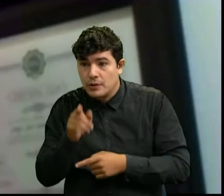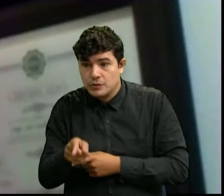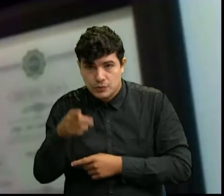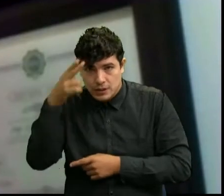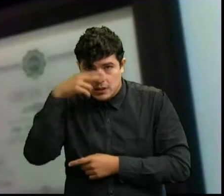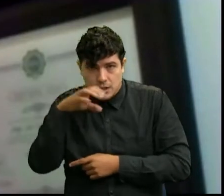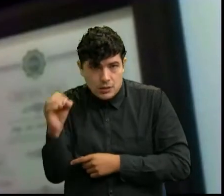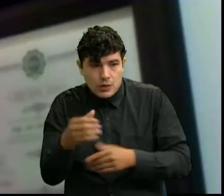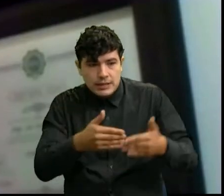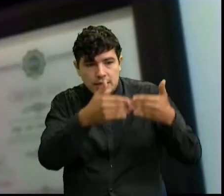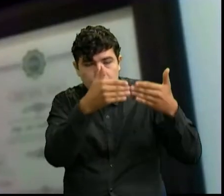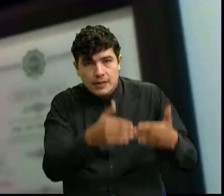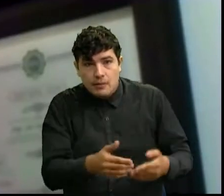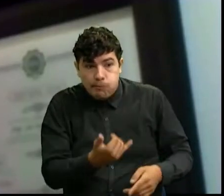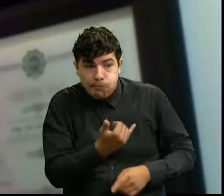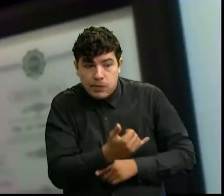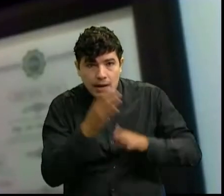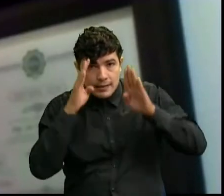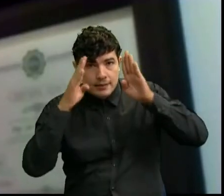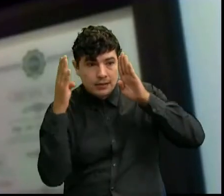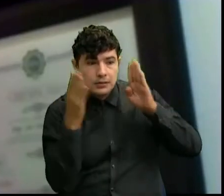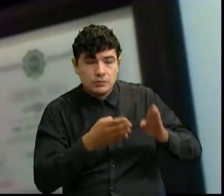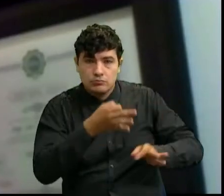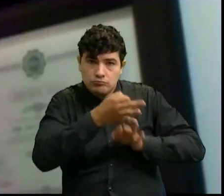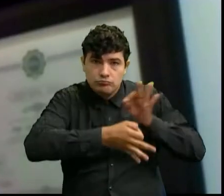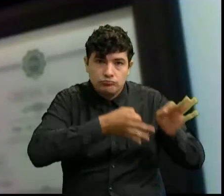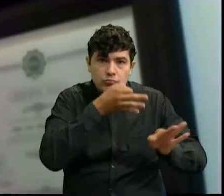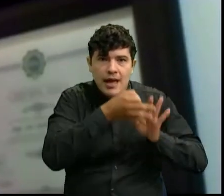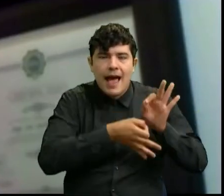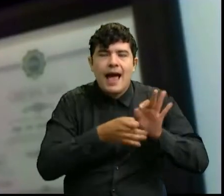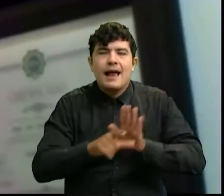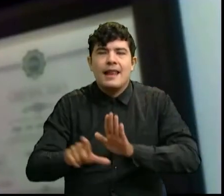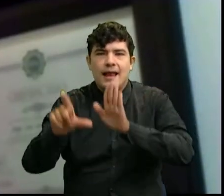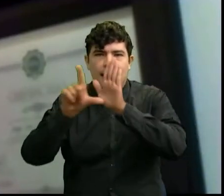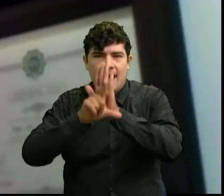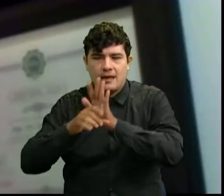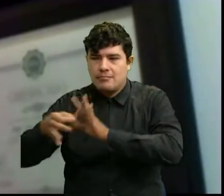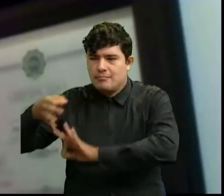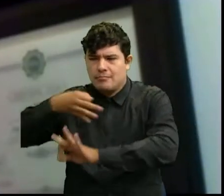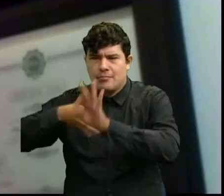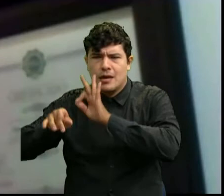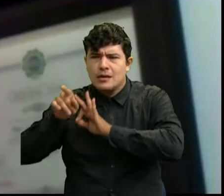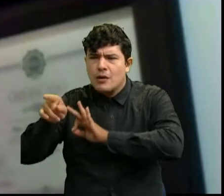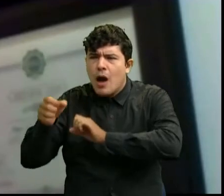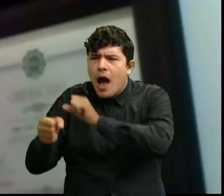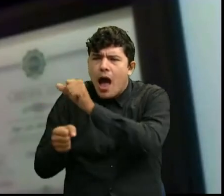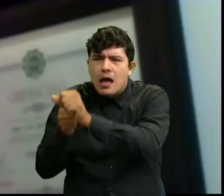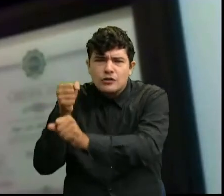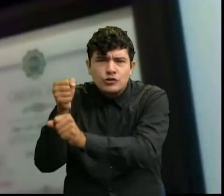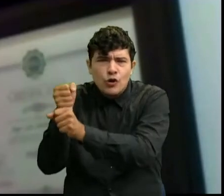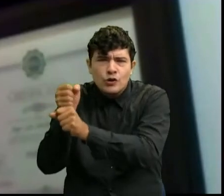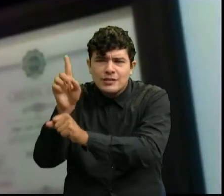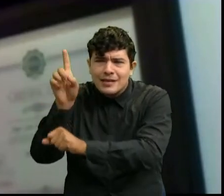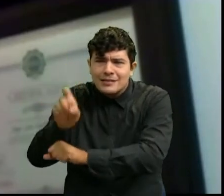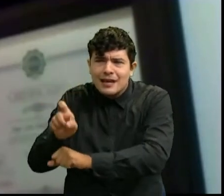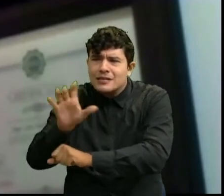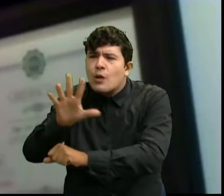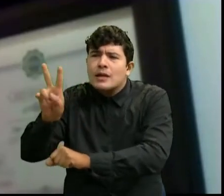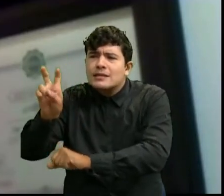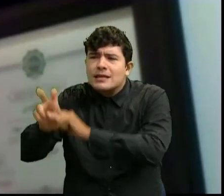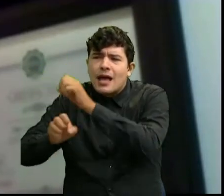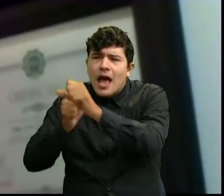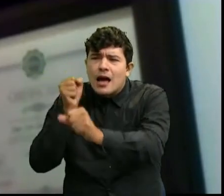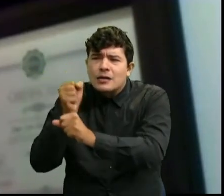inválido al cual se va a dedicar a cuidar, la ley la releva de cumplir los 14 años que le faltan. La ley le dice, mire